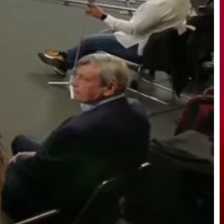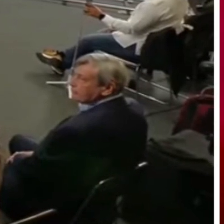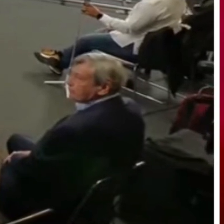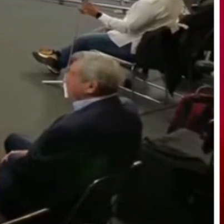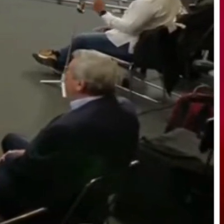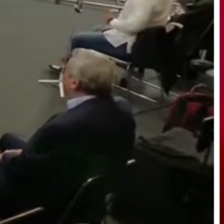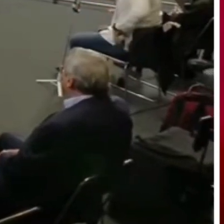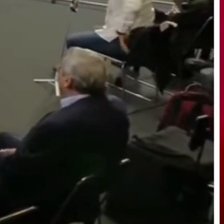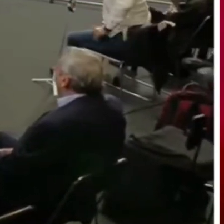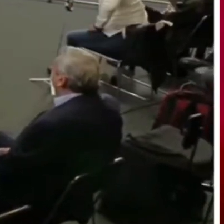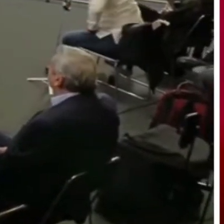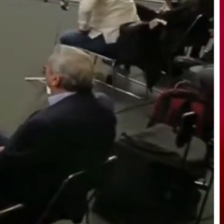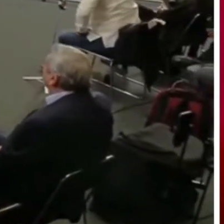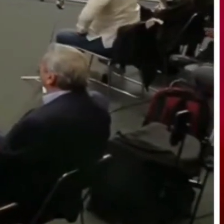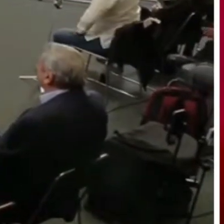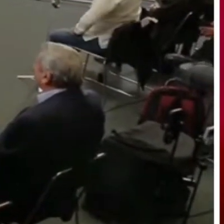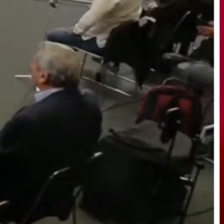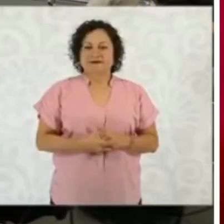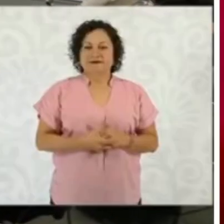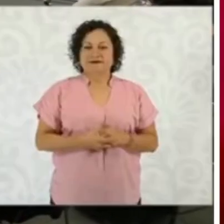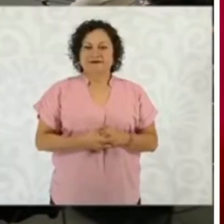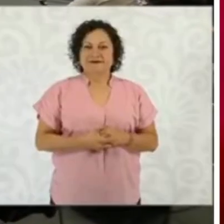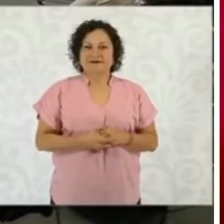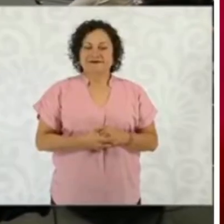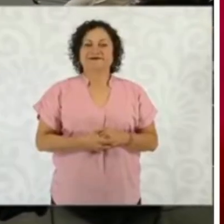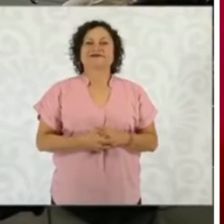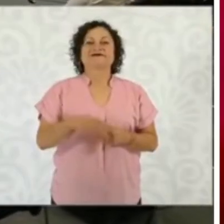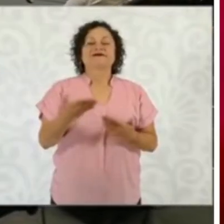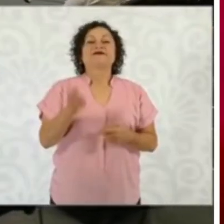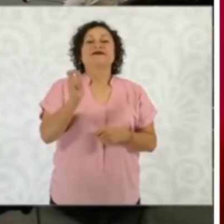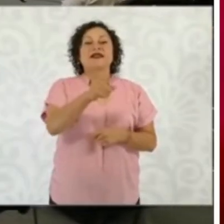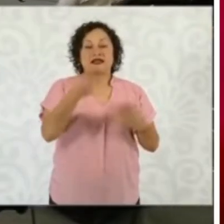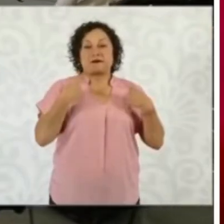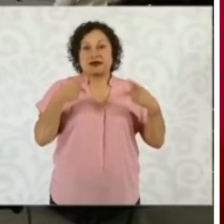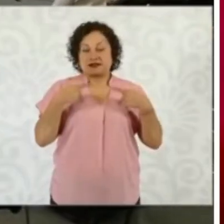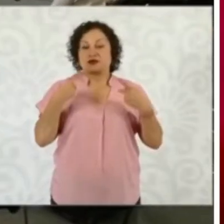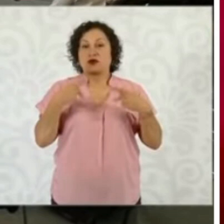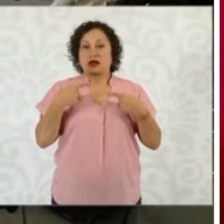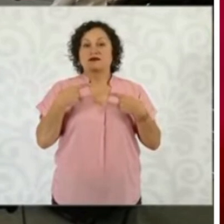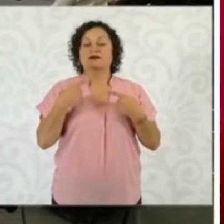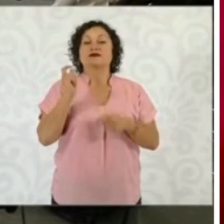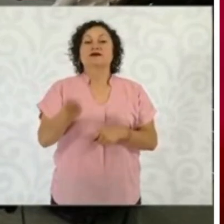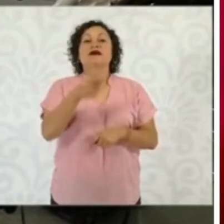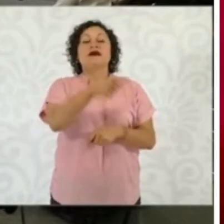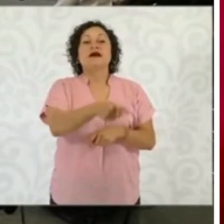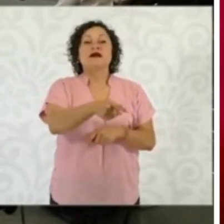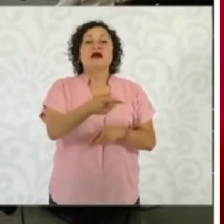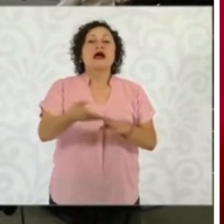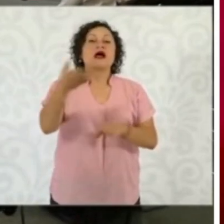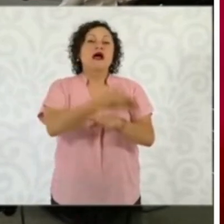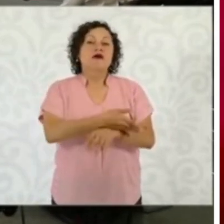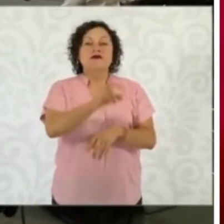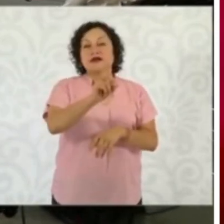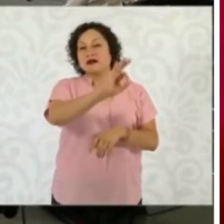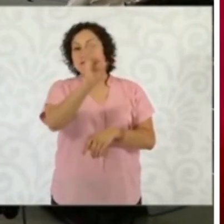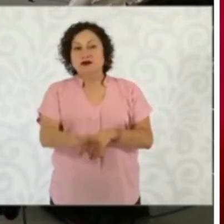que se implementó el fondo de pensiones ya no se jubilan, no se pensionan con tasas de reemplazo del 30%